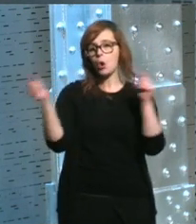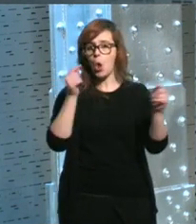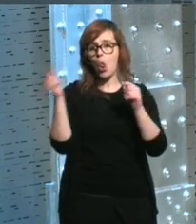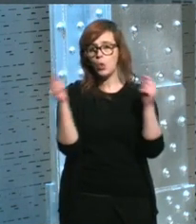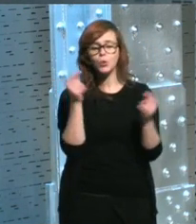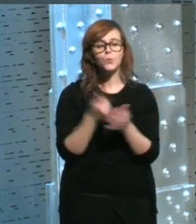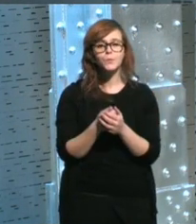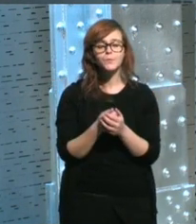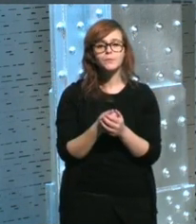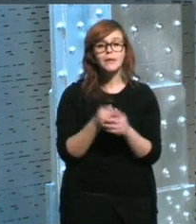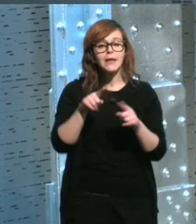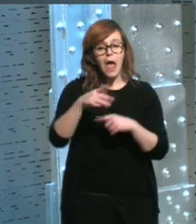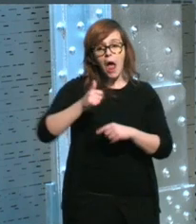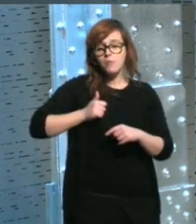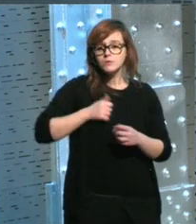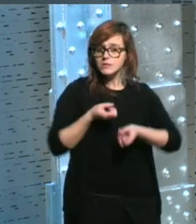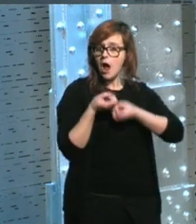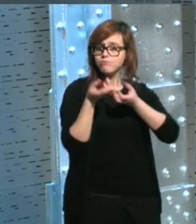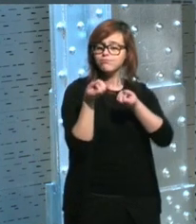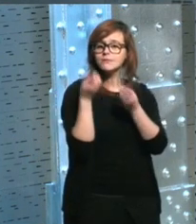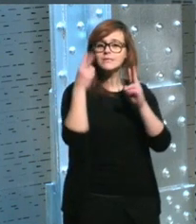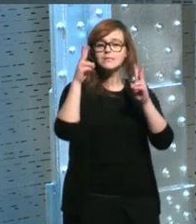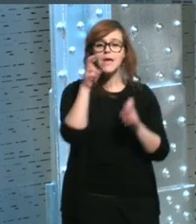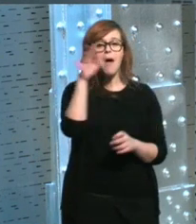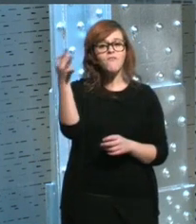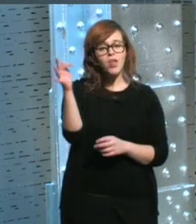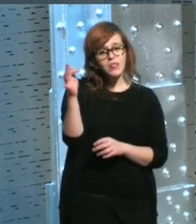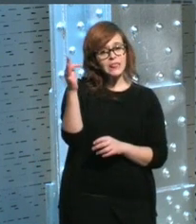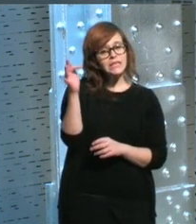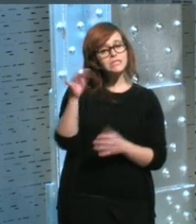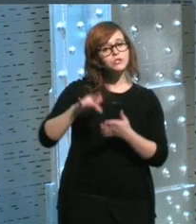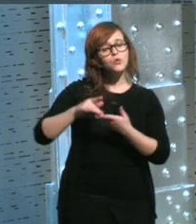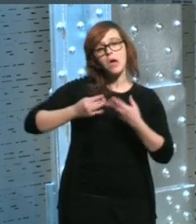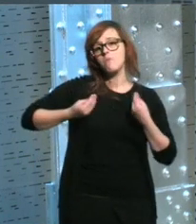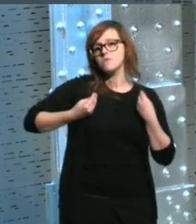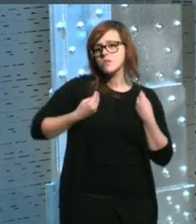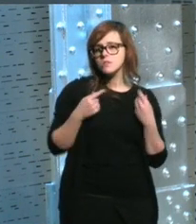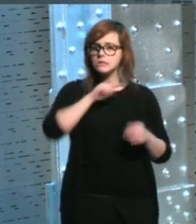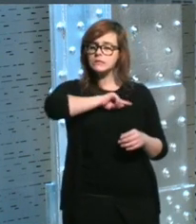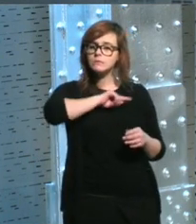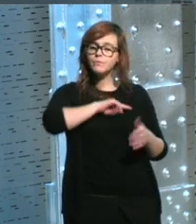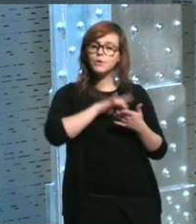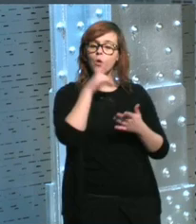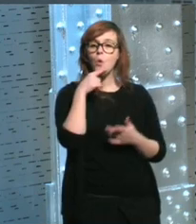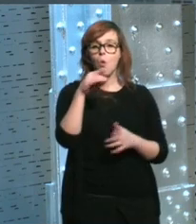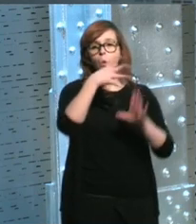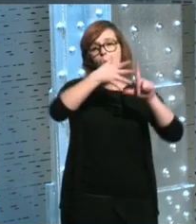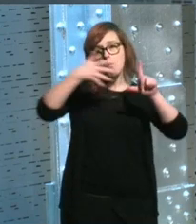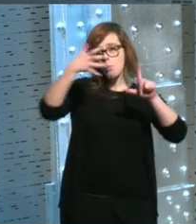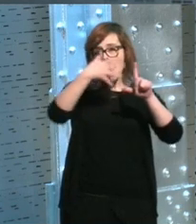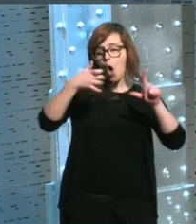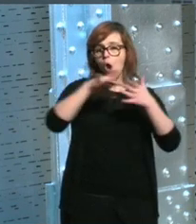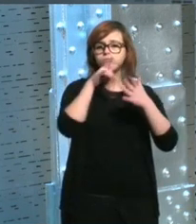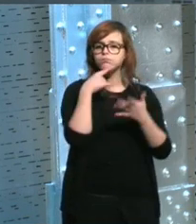aprovechar esta ocasión para contarles que Francis ha ido volcando sus impresiones y vivencias en forma de crónica en un blog de viajes